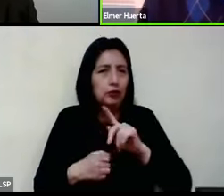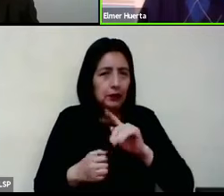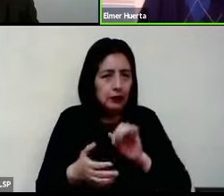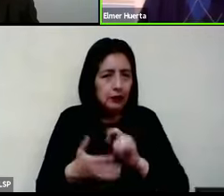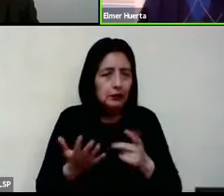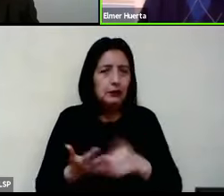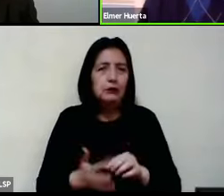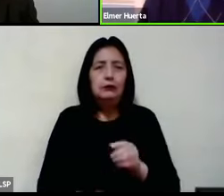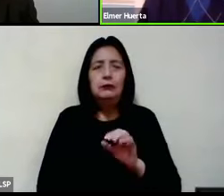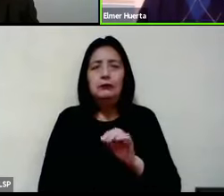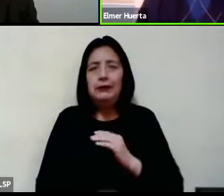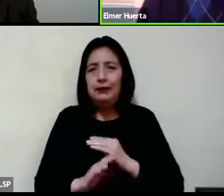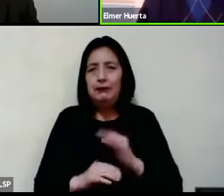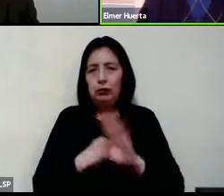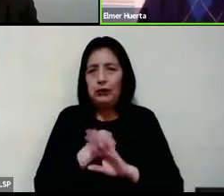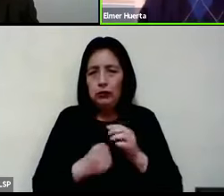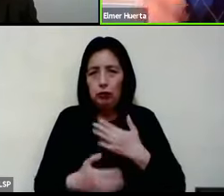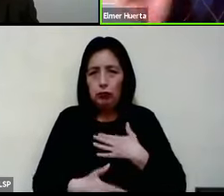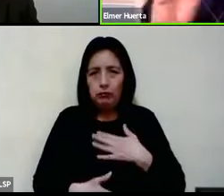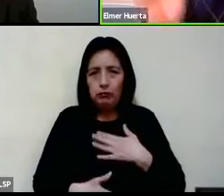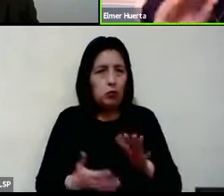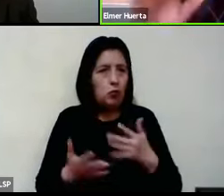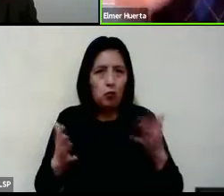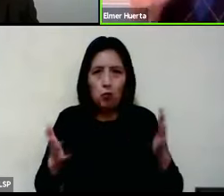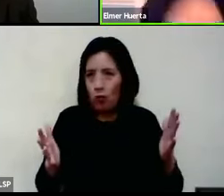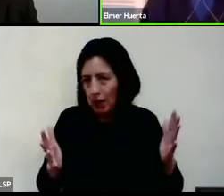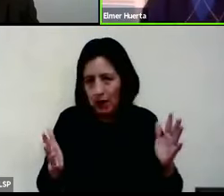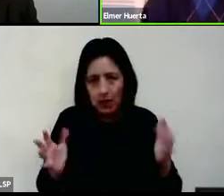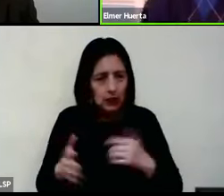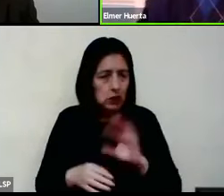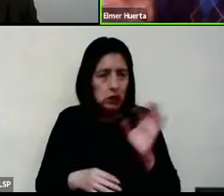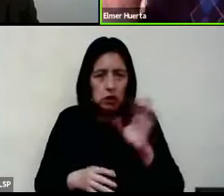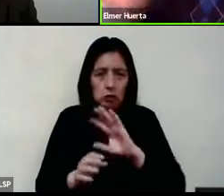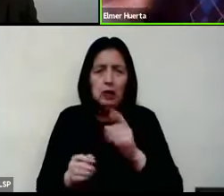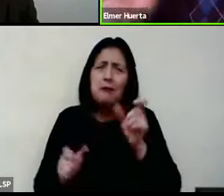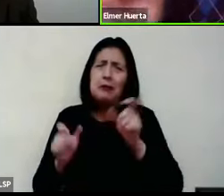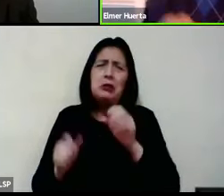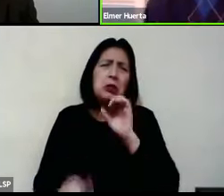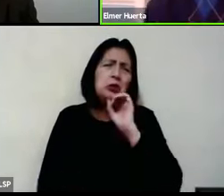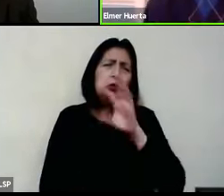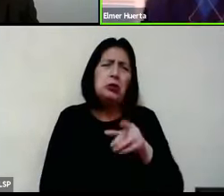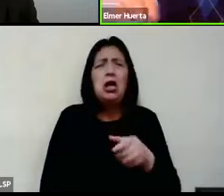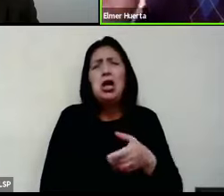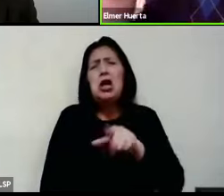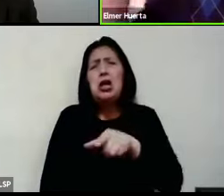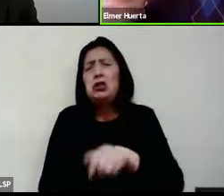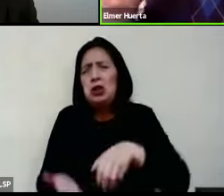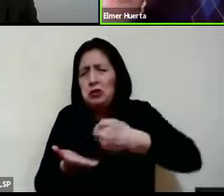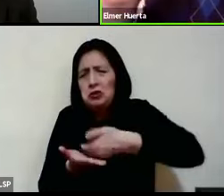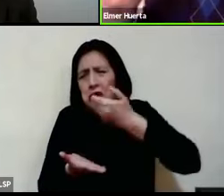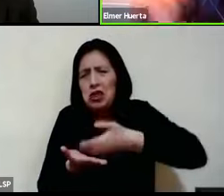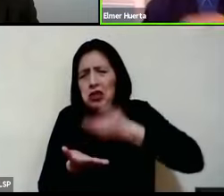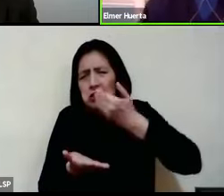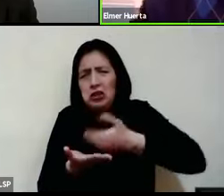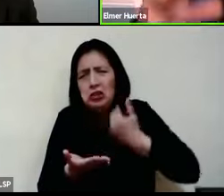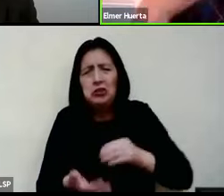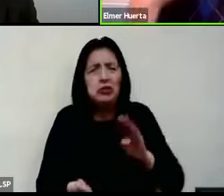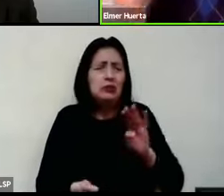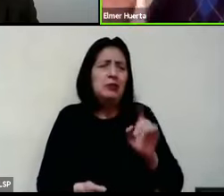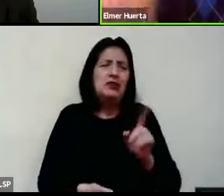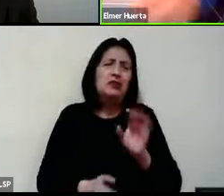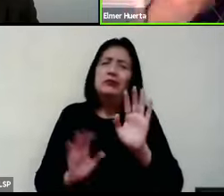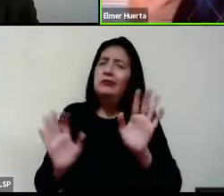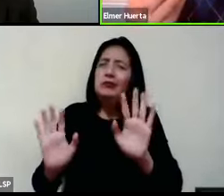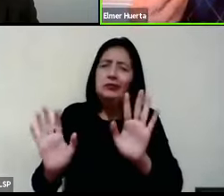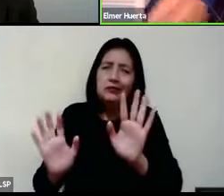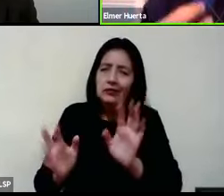los anticuerpos. No existe ninguna, a pesar de que la gente dice, ay, tómate caldito de vaso, que eso es bueno. No,